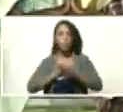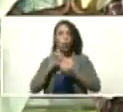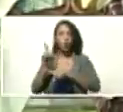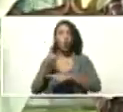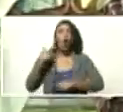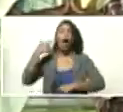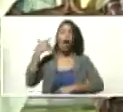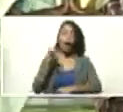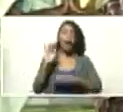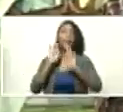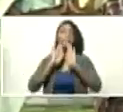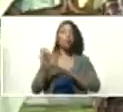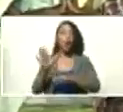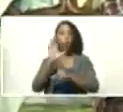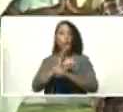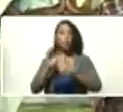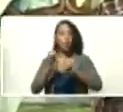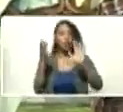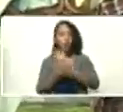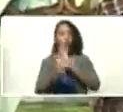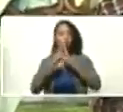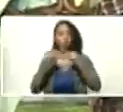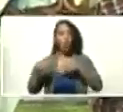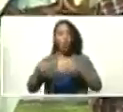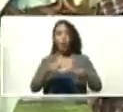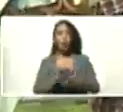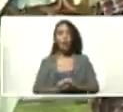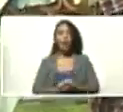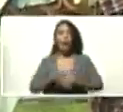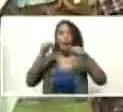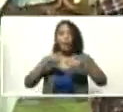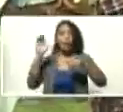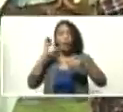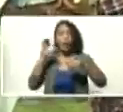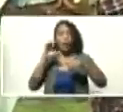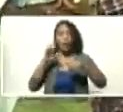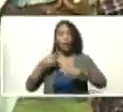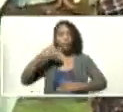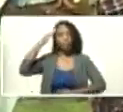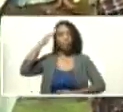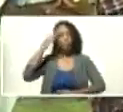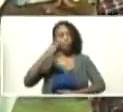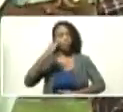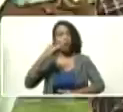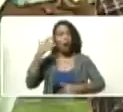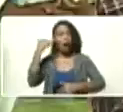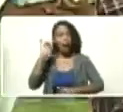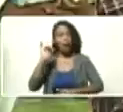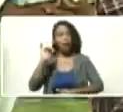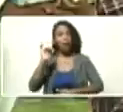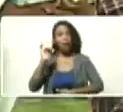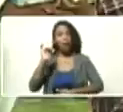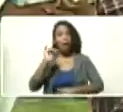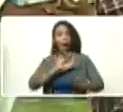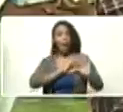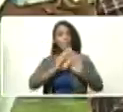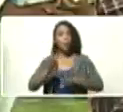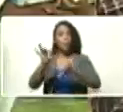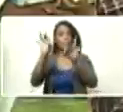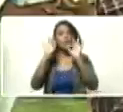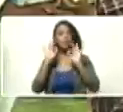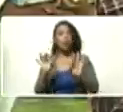apoyar la cultura en todos los espacios. Aquí en Caracas, mi comandante va a tener un apoyo especial a